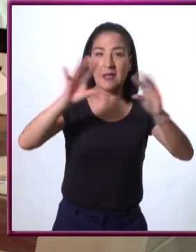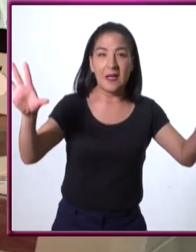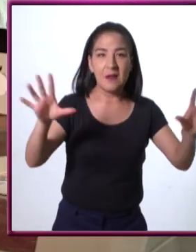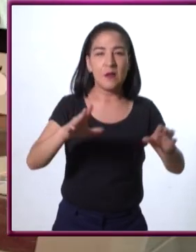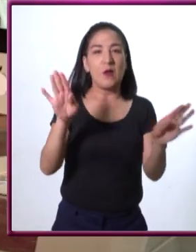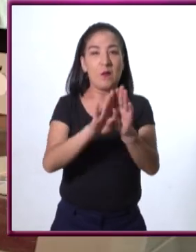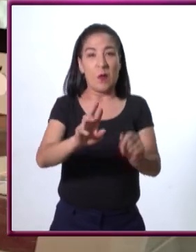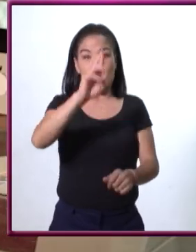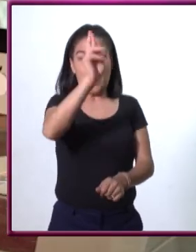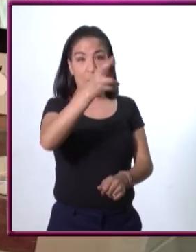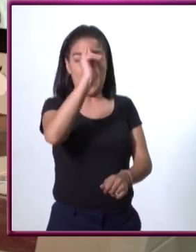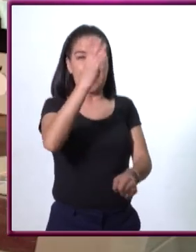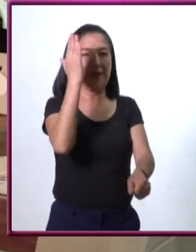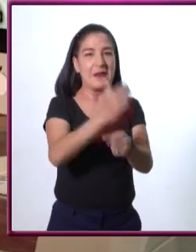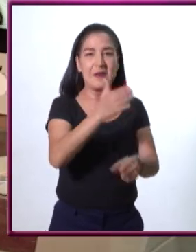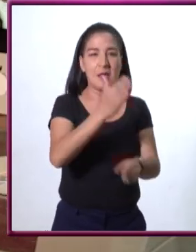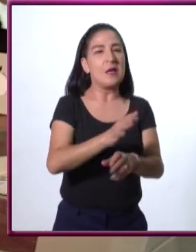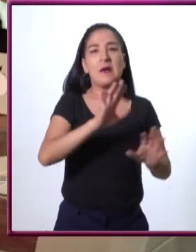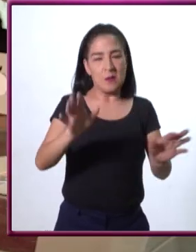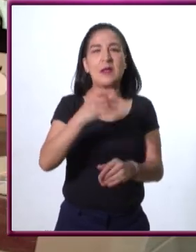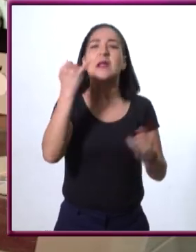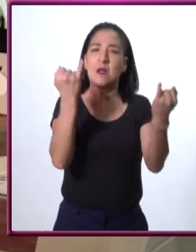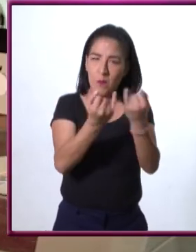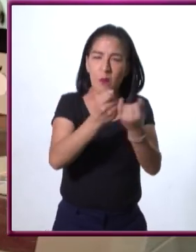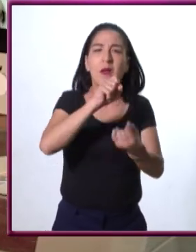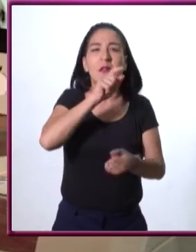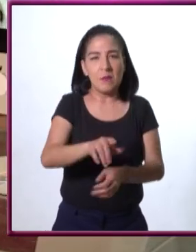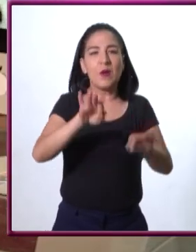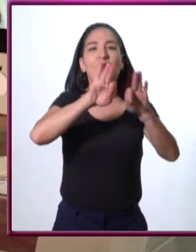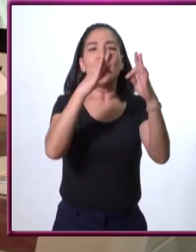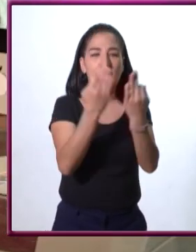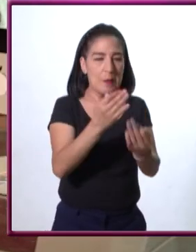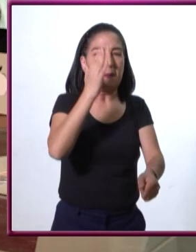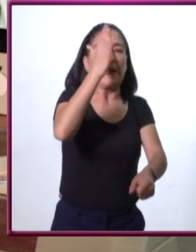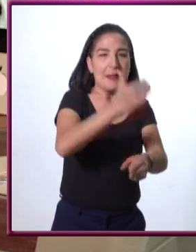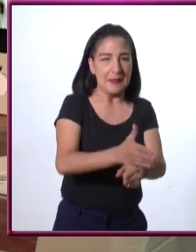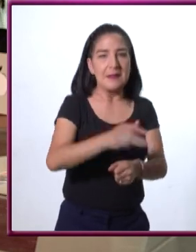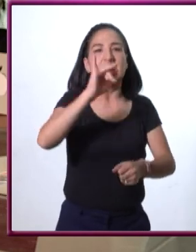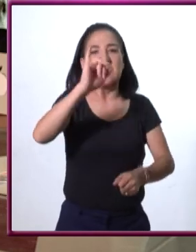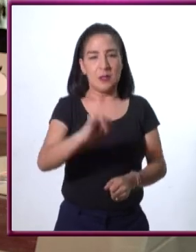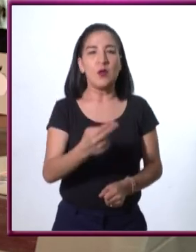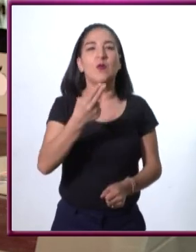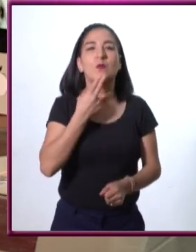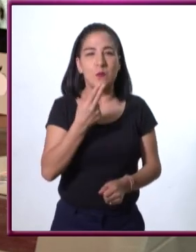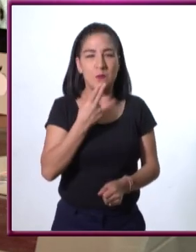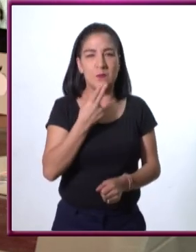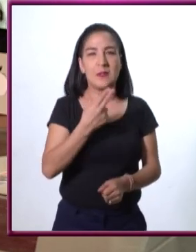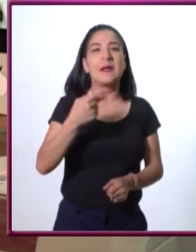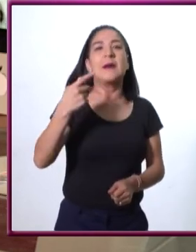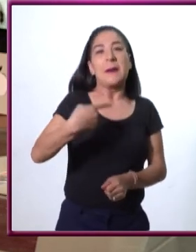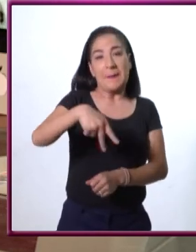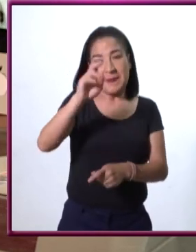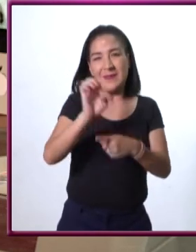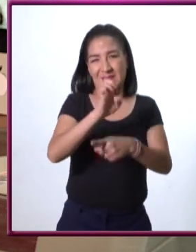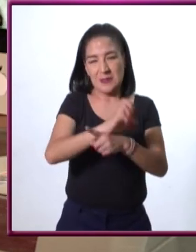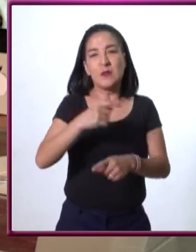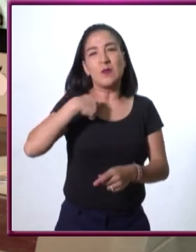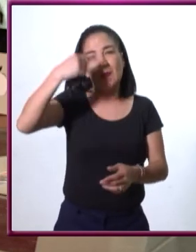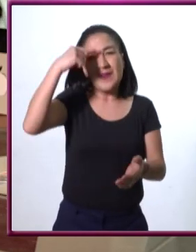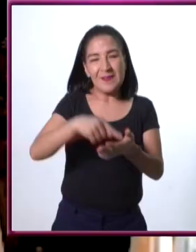es prohibir el castigo, porque además es una forma también de castigar. el uso del castigo. Entonces, creo que